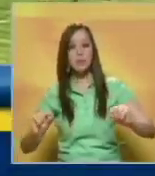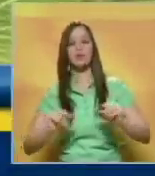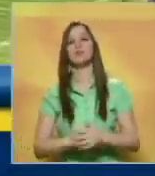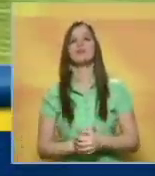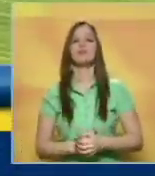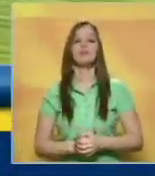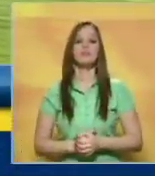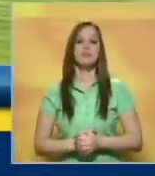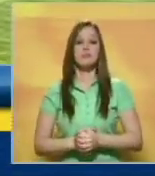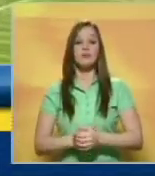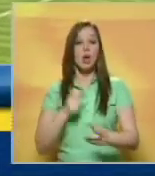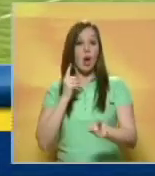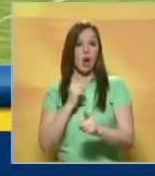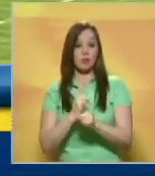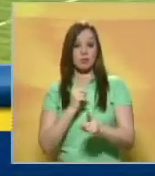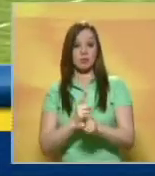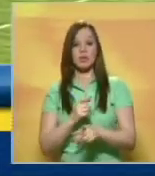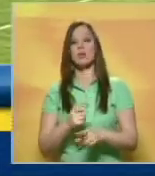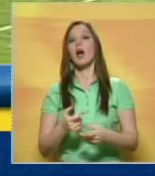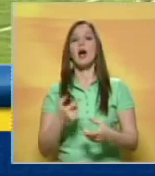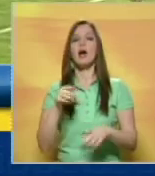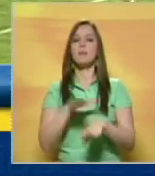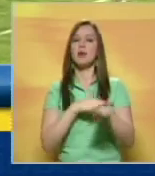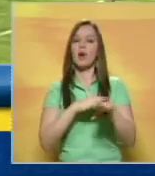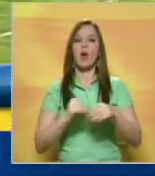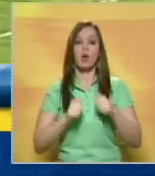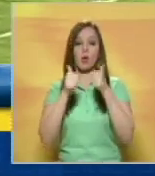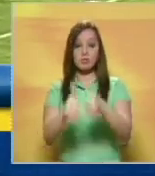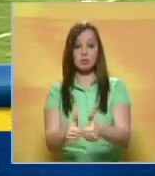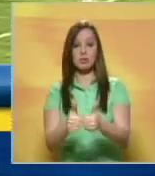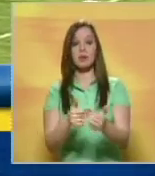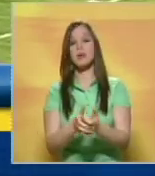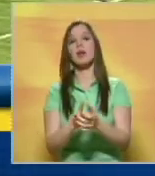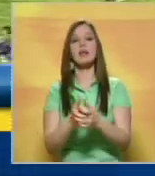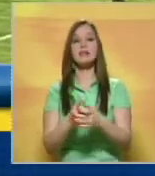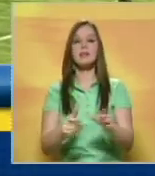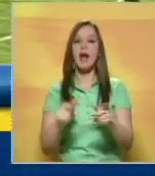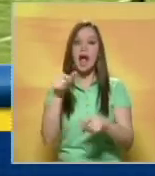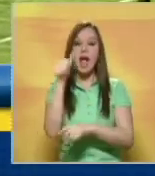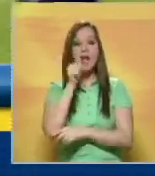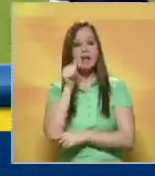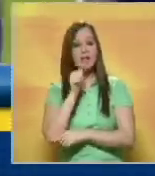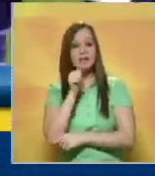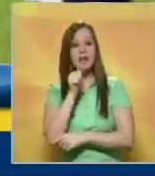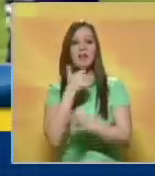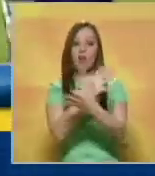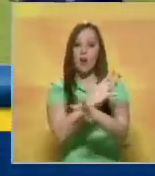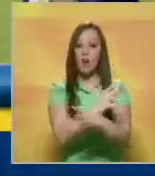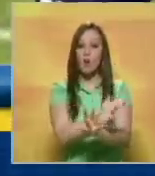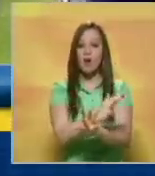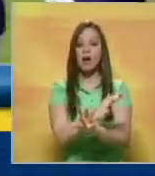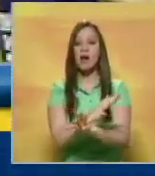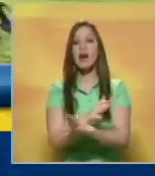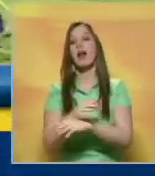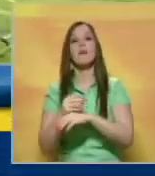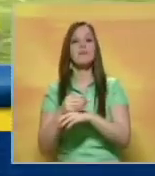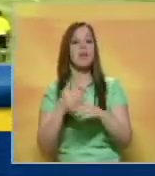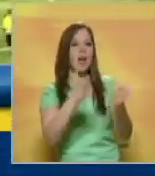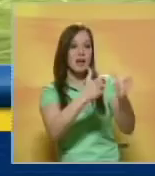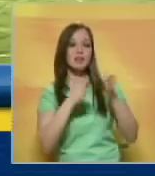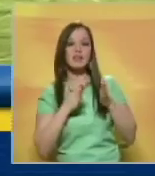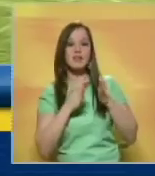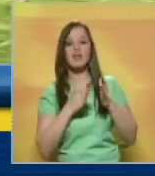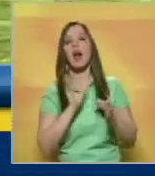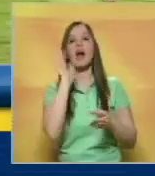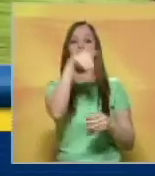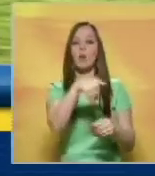Continuamos con el torneo de apertura porque este fin de semana se jugará la segunda jornada. La acción comenzará este sábado cuando Metropolitanos reciba Aragua y Deportivo Lara